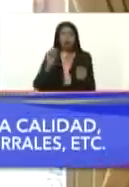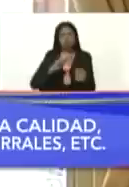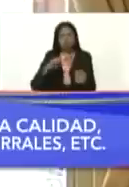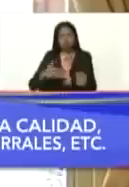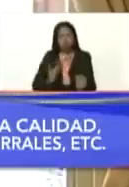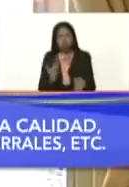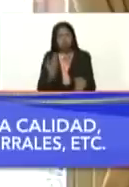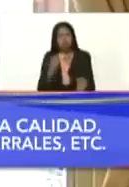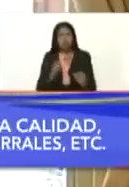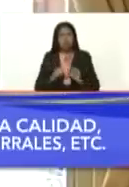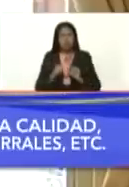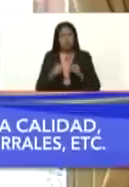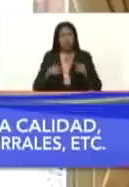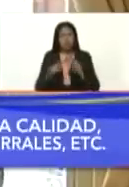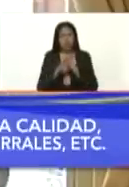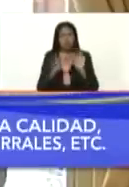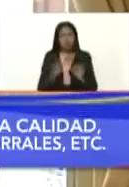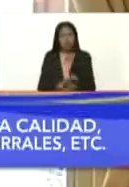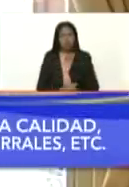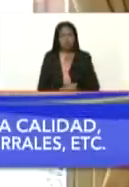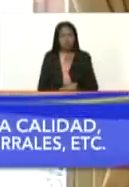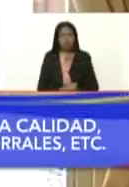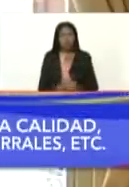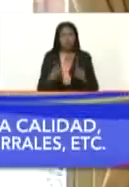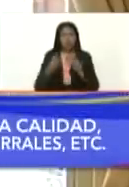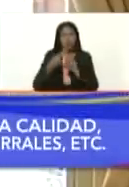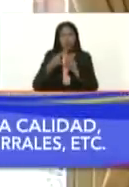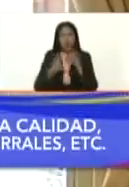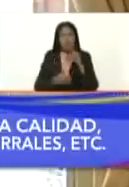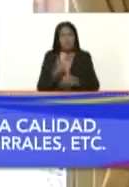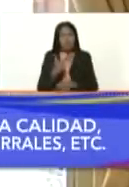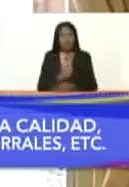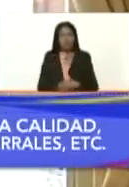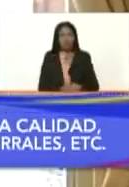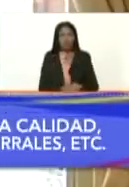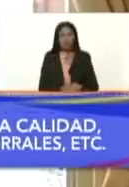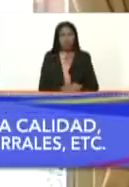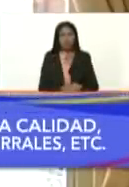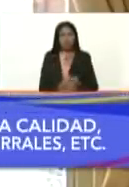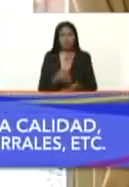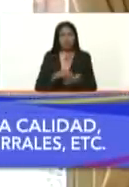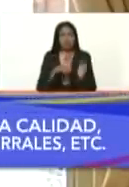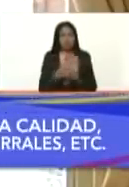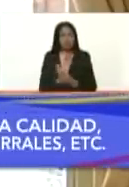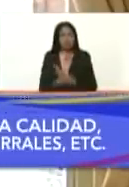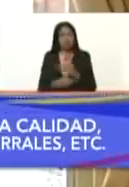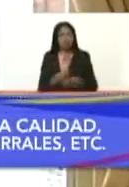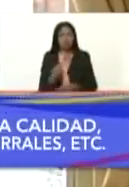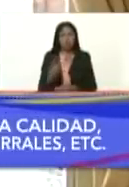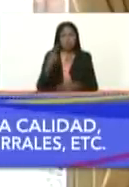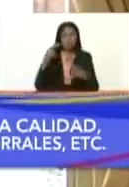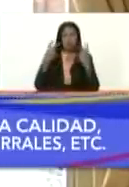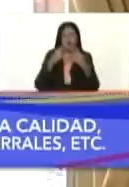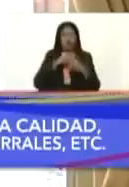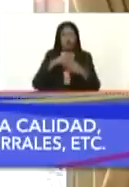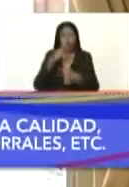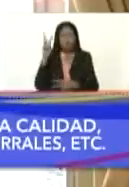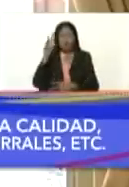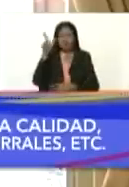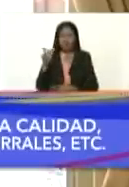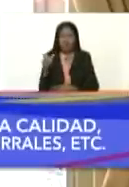en firme un paso positivo para oírnos los venezolanos